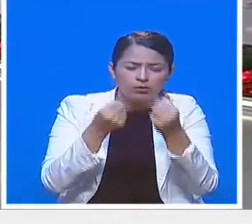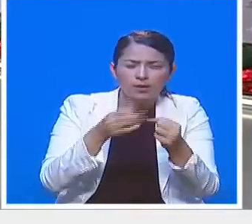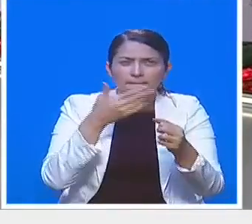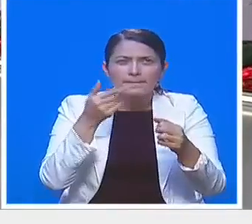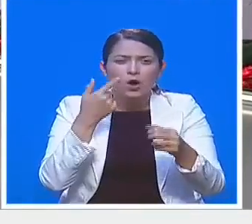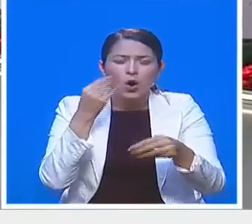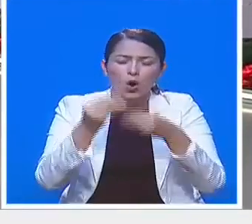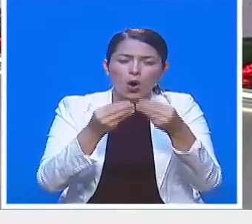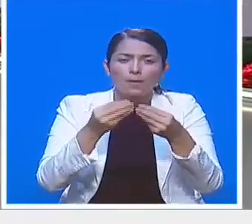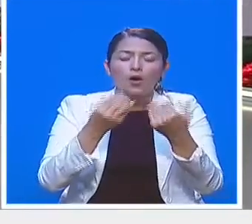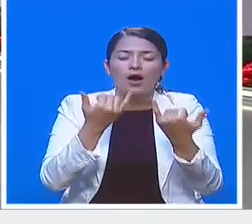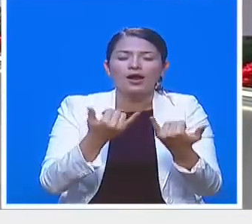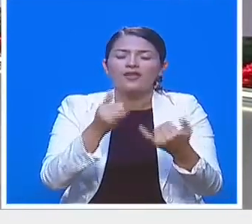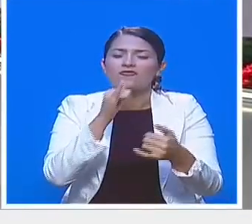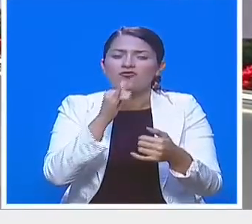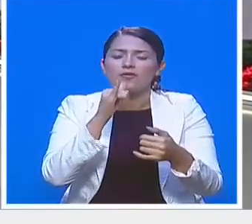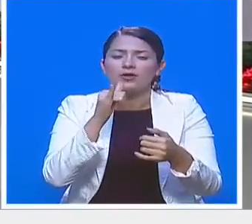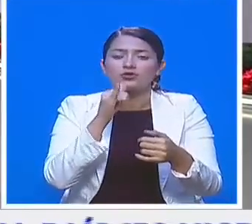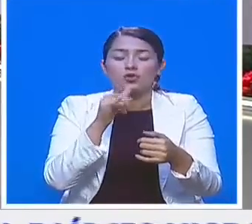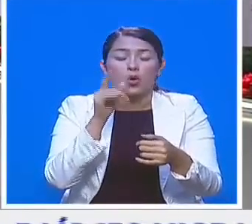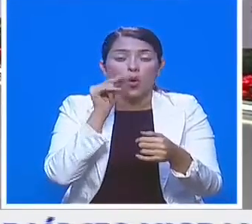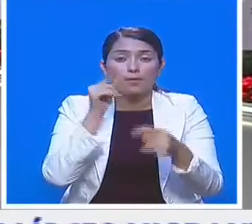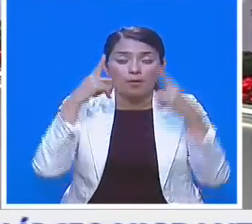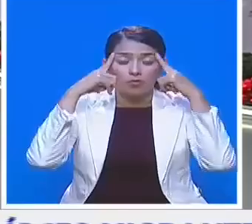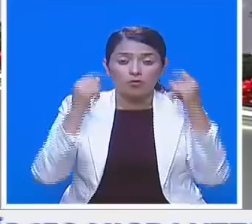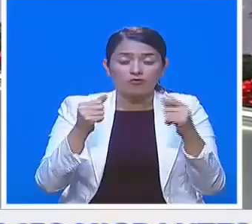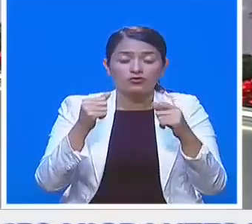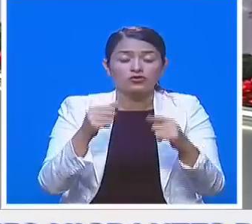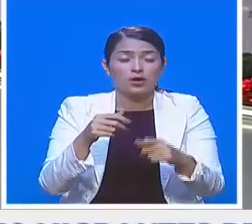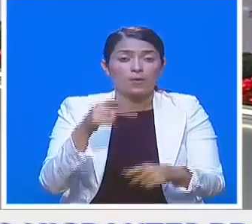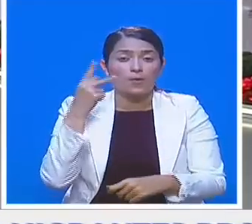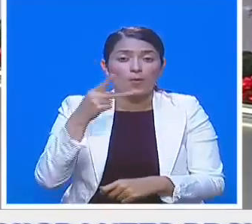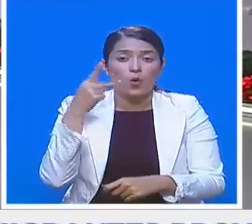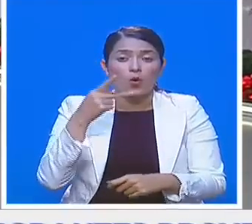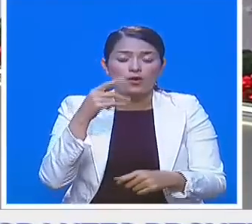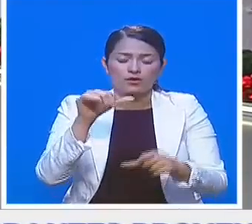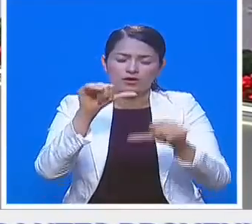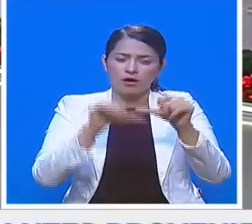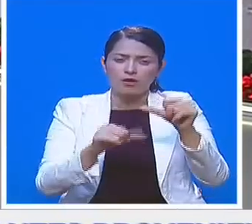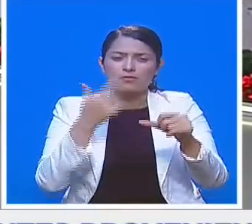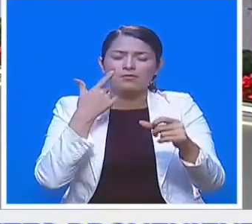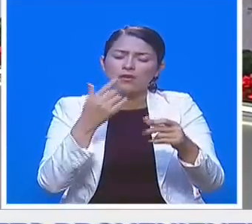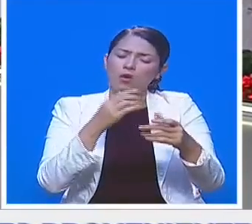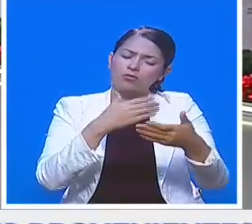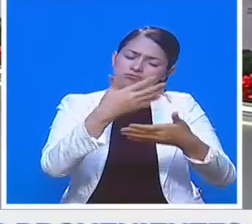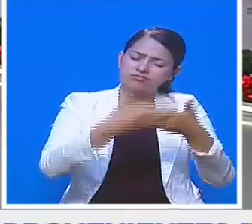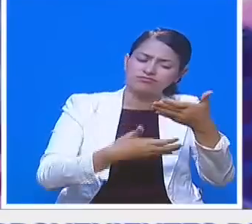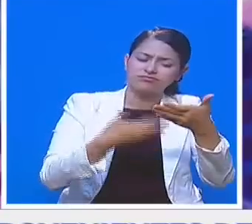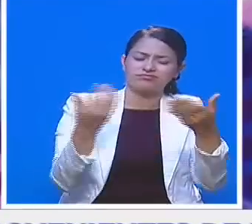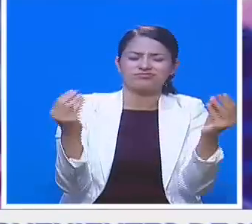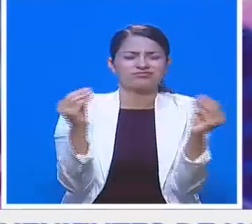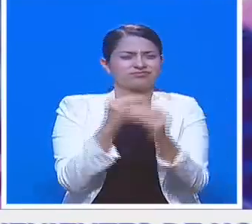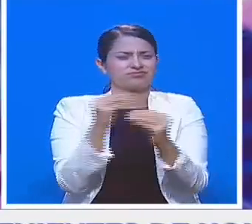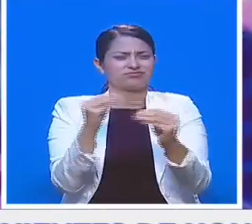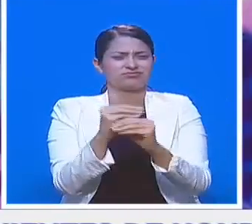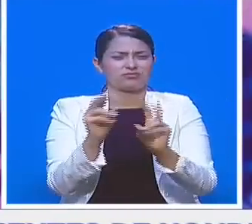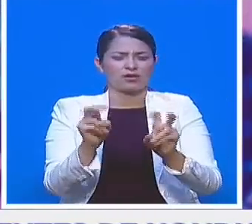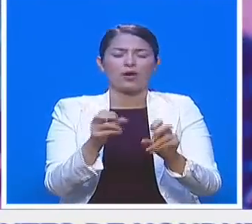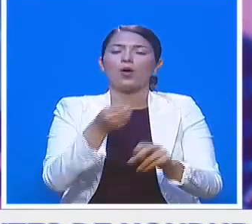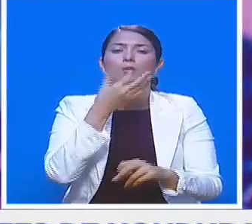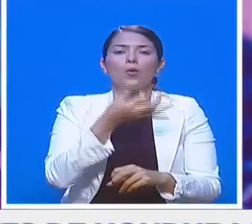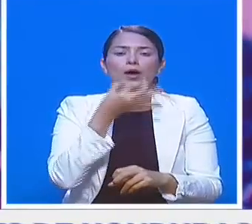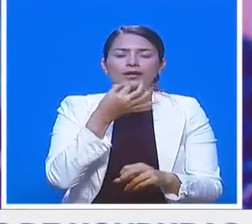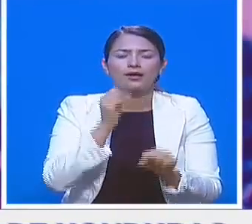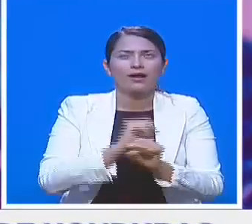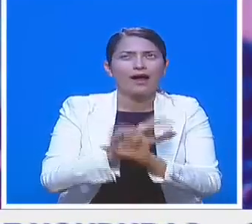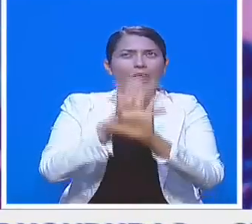a Sebastián Cova, politólogo, porque el comunicado de la Casa Blanca aparece en algunos puntos contradictorios y ambiguos. Muy buenas tardes,